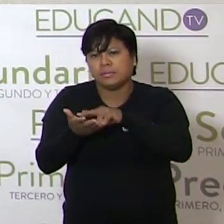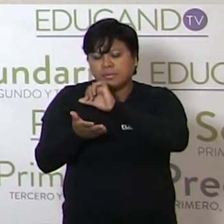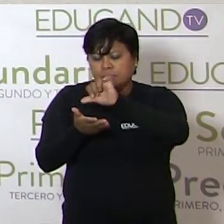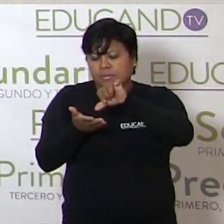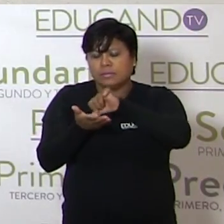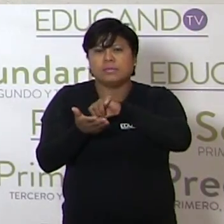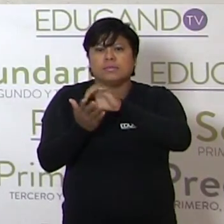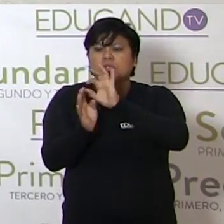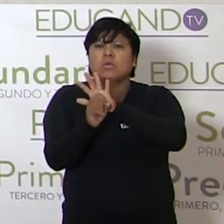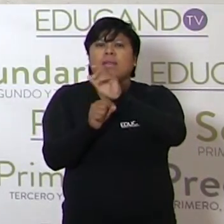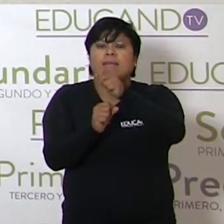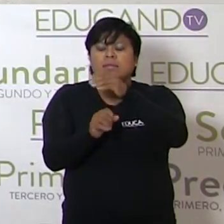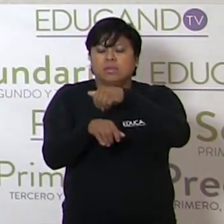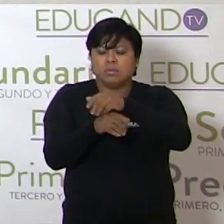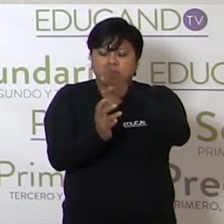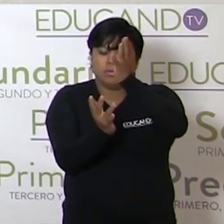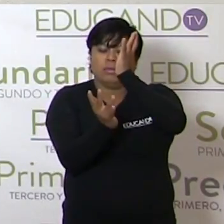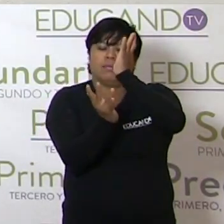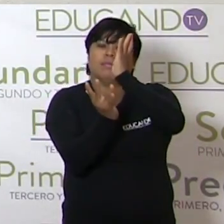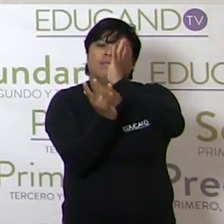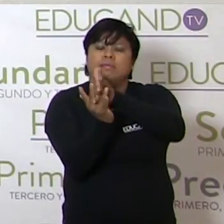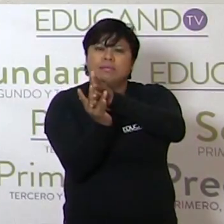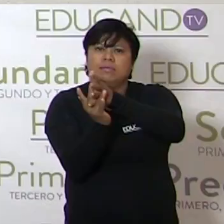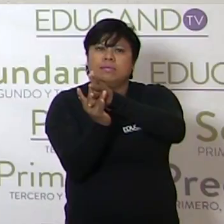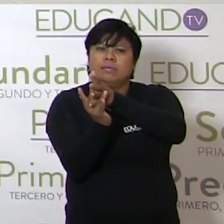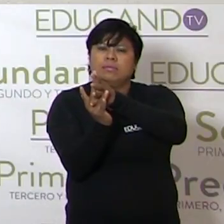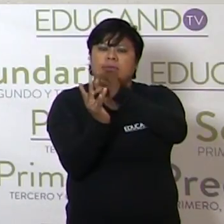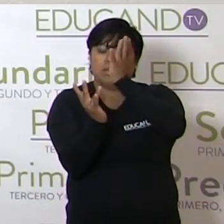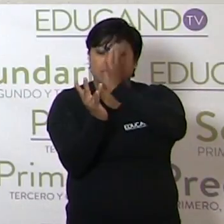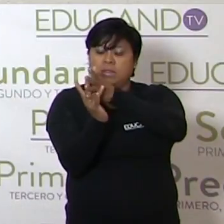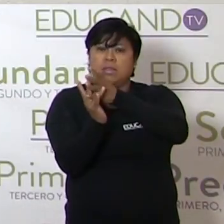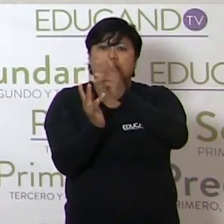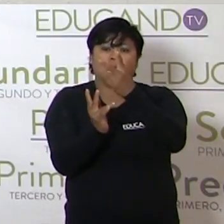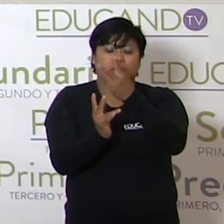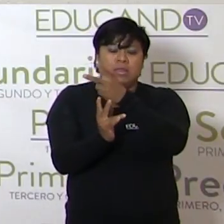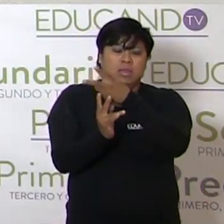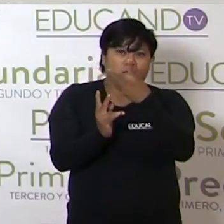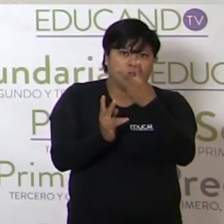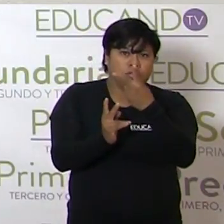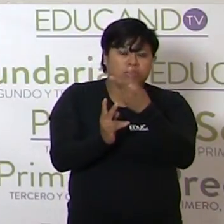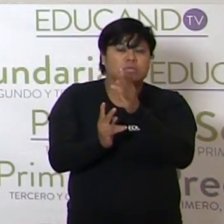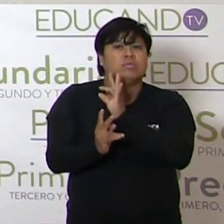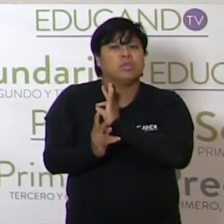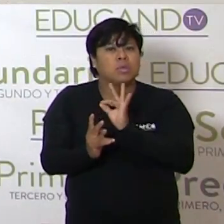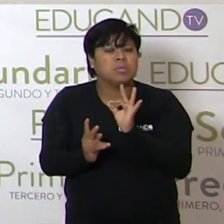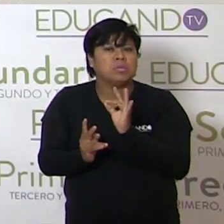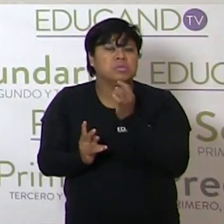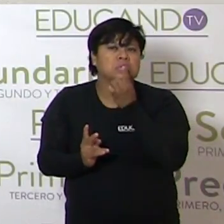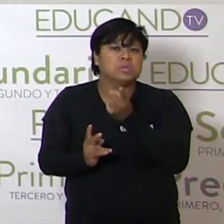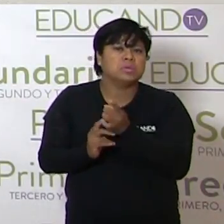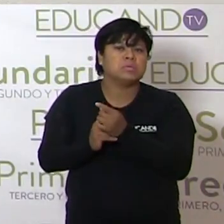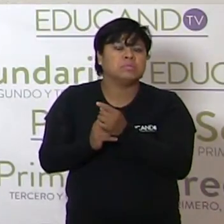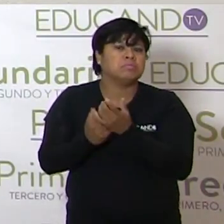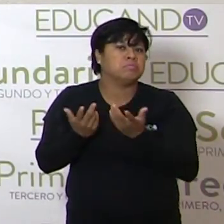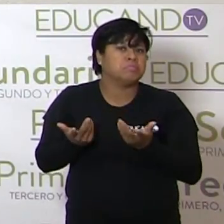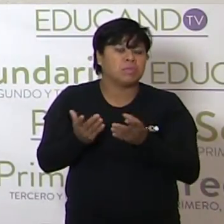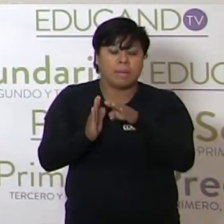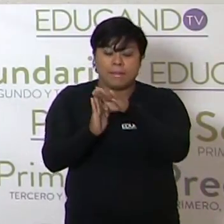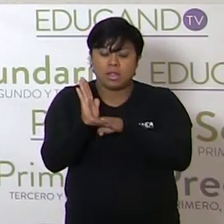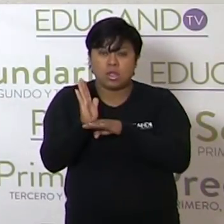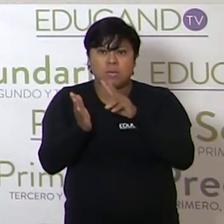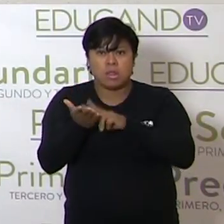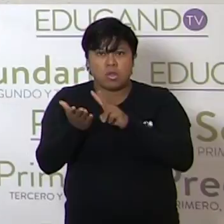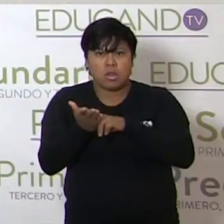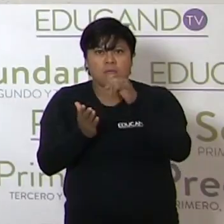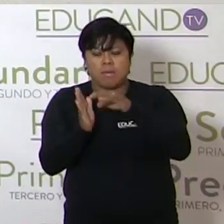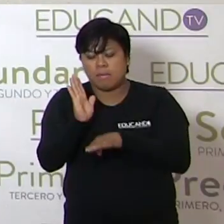conjunto. O sea, cuál es el número que está y medio de estos dos. Podemos decirlo entre los de menor valor y los